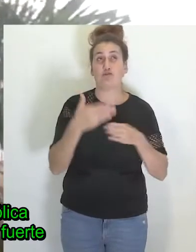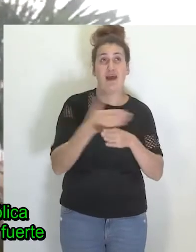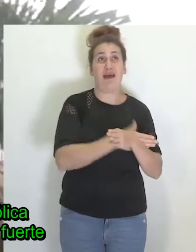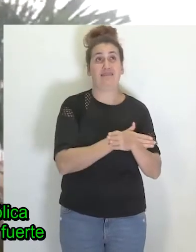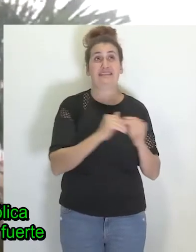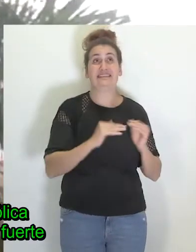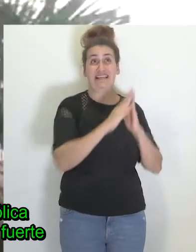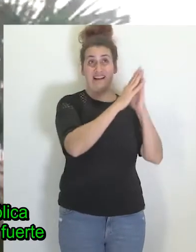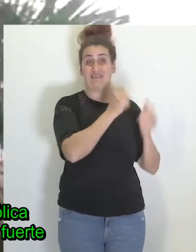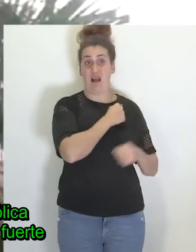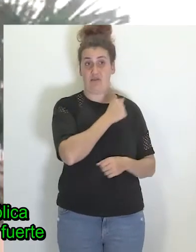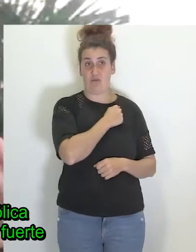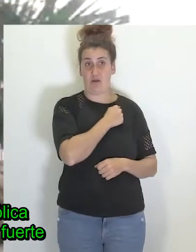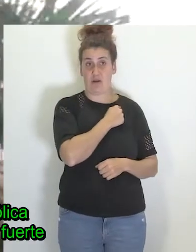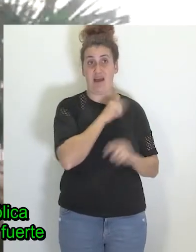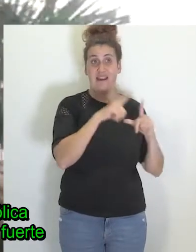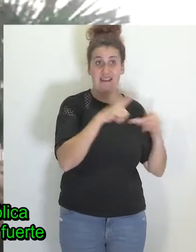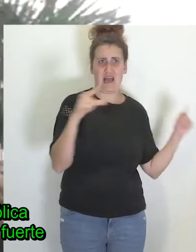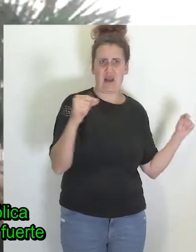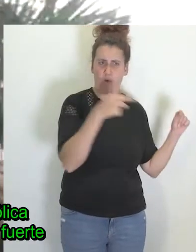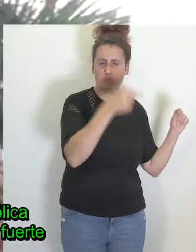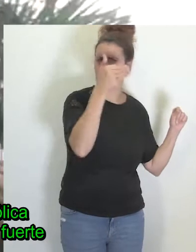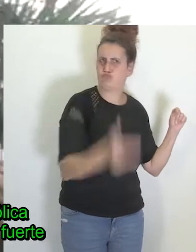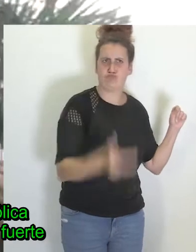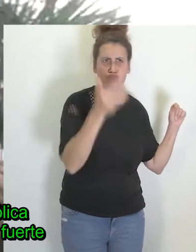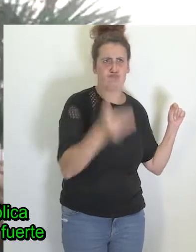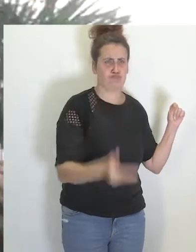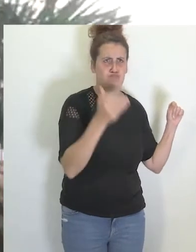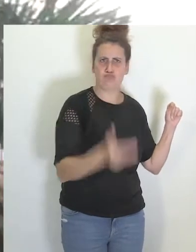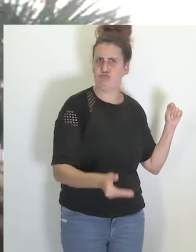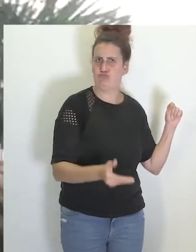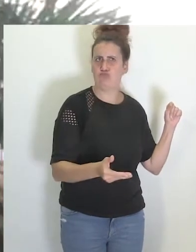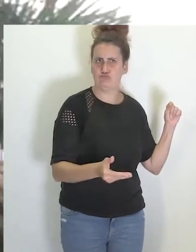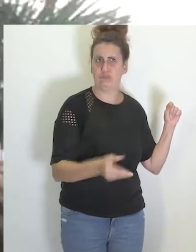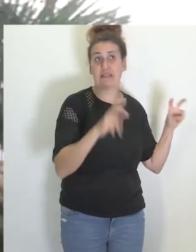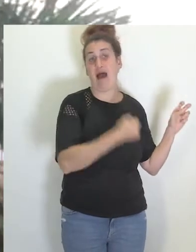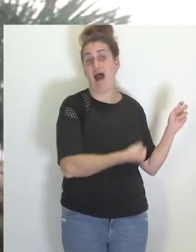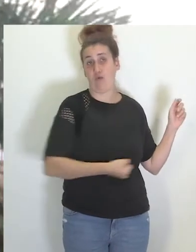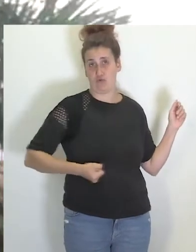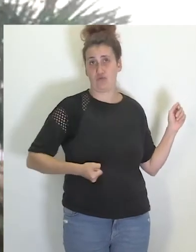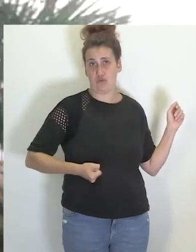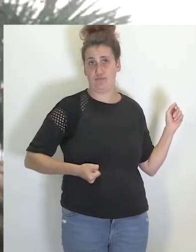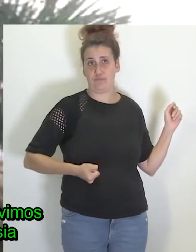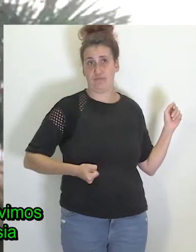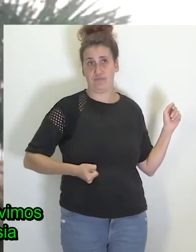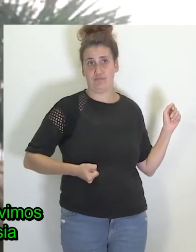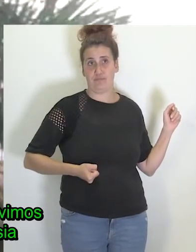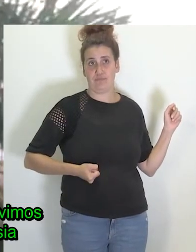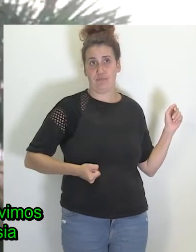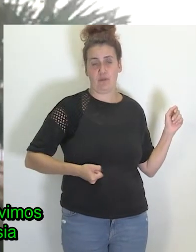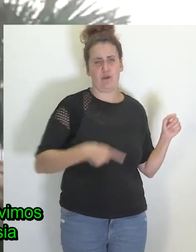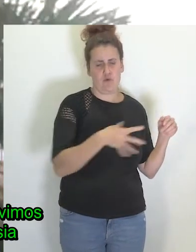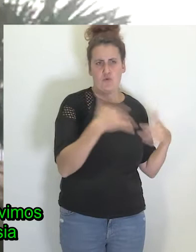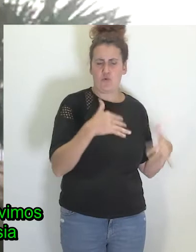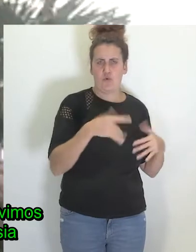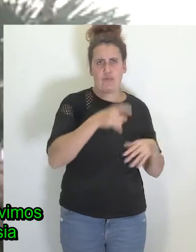la Iglesia Católica en Nicaragua tuvo un peso muy fuerte en el tema del aborto. Y fue